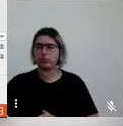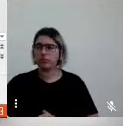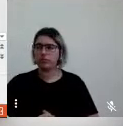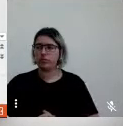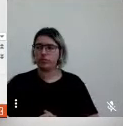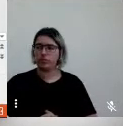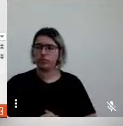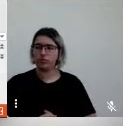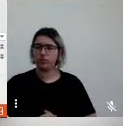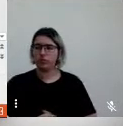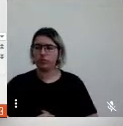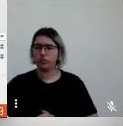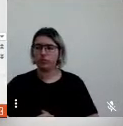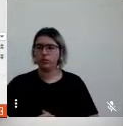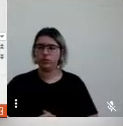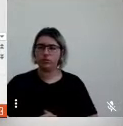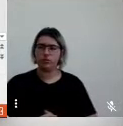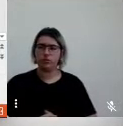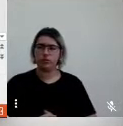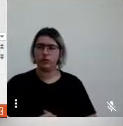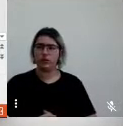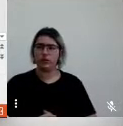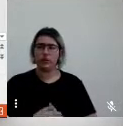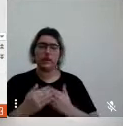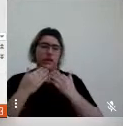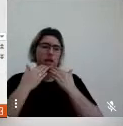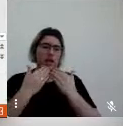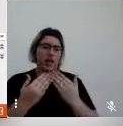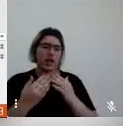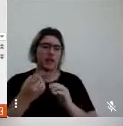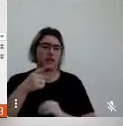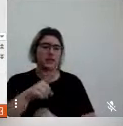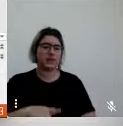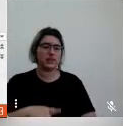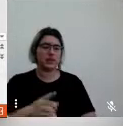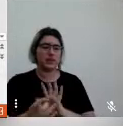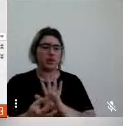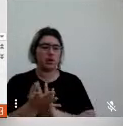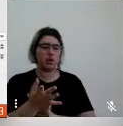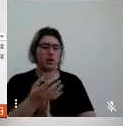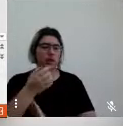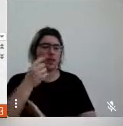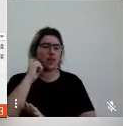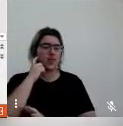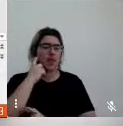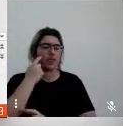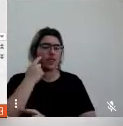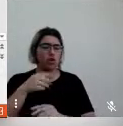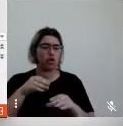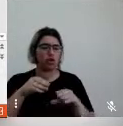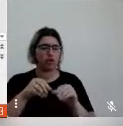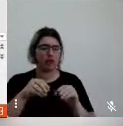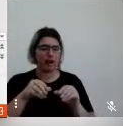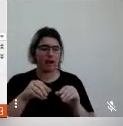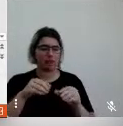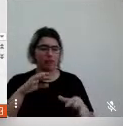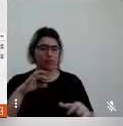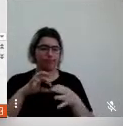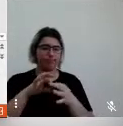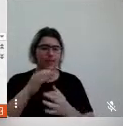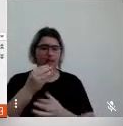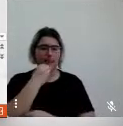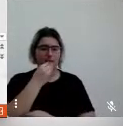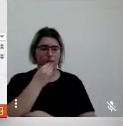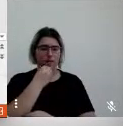Todo es gracias también a la generación de ácidos grasos de cadena corta, ¿vale? Y eso radica con la alimentación, con el consumo de fibra